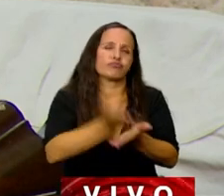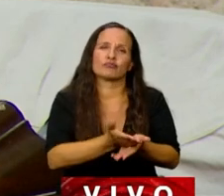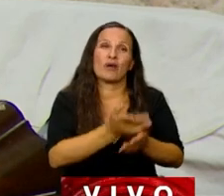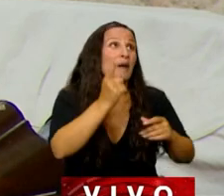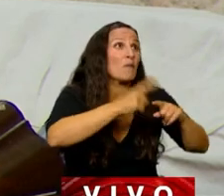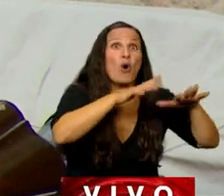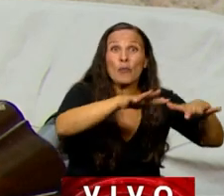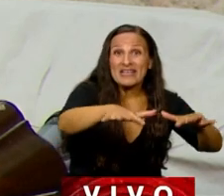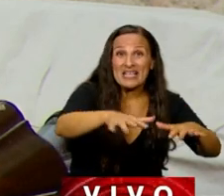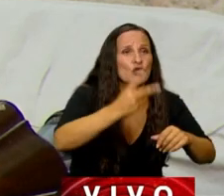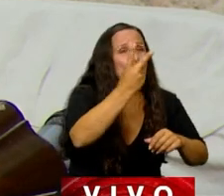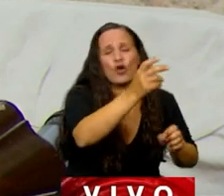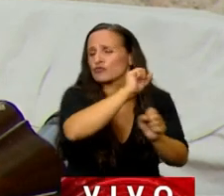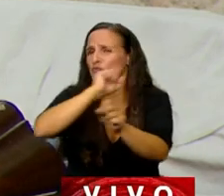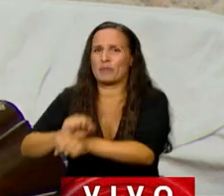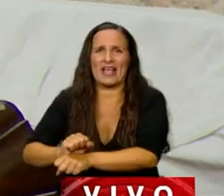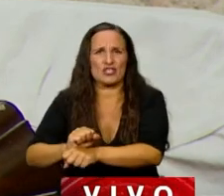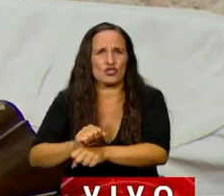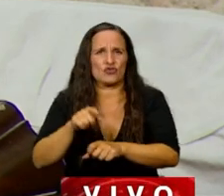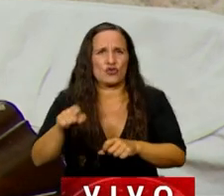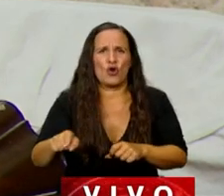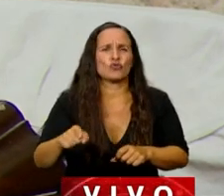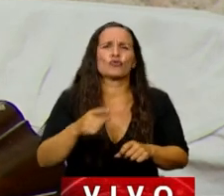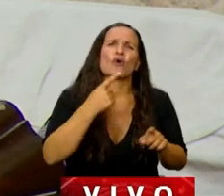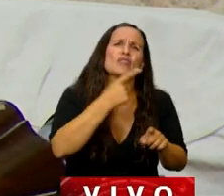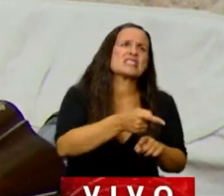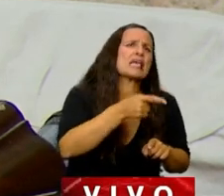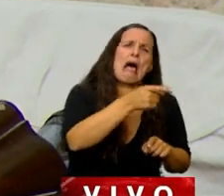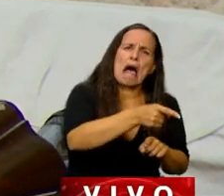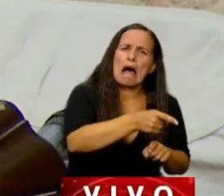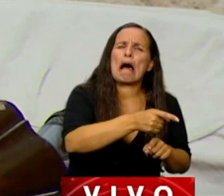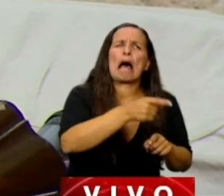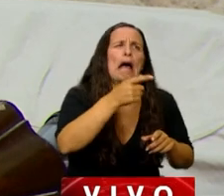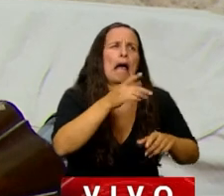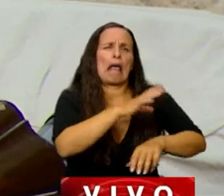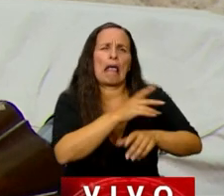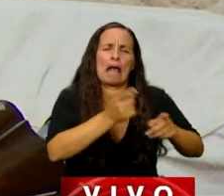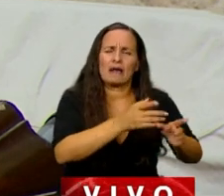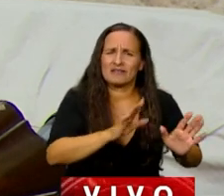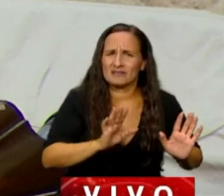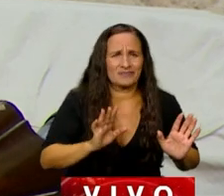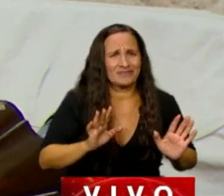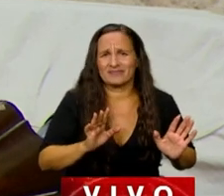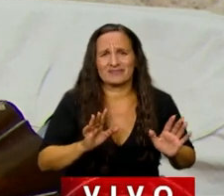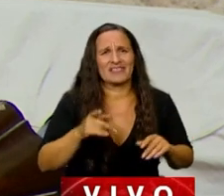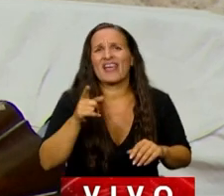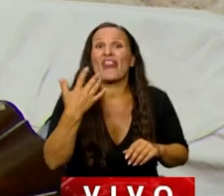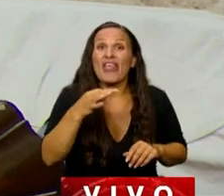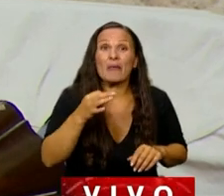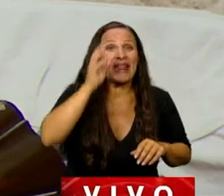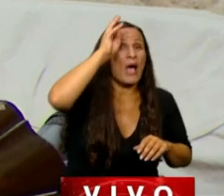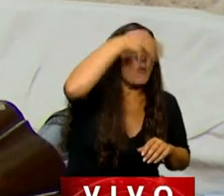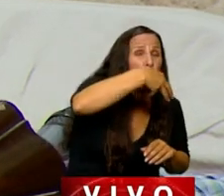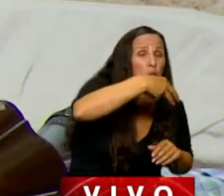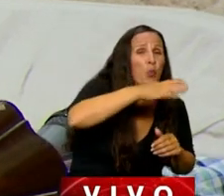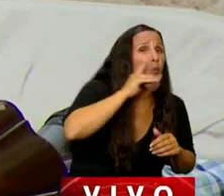movilización enorme, acusados de intimidar a los movilizados, cuando los que tendrían que estar en el banquillo de los acusados son Bullrich y